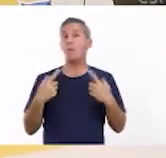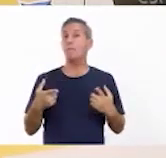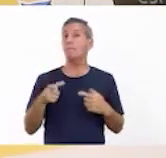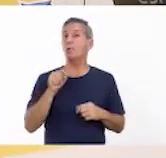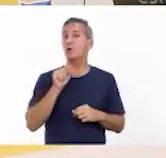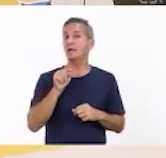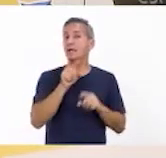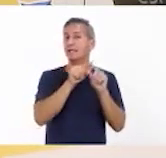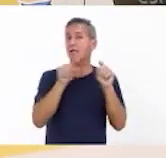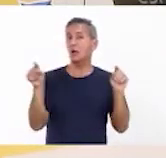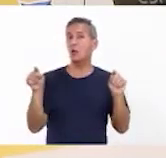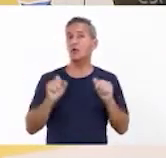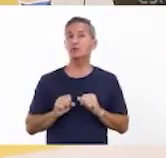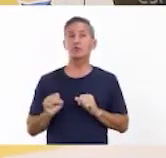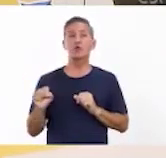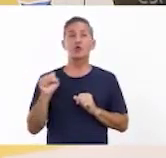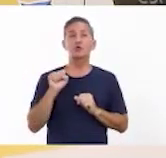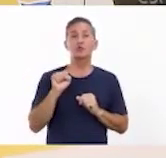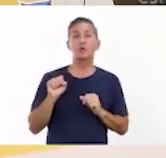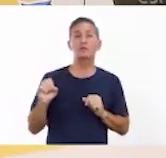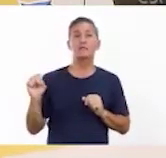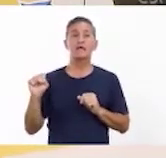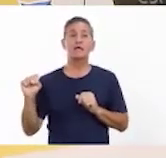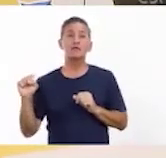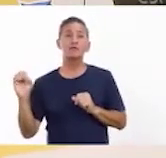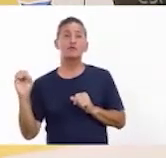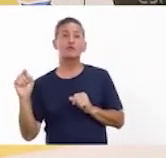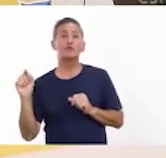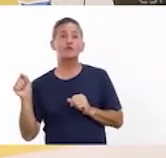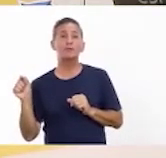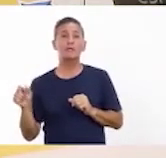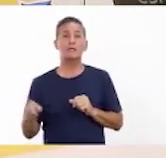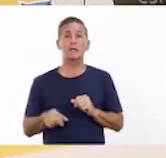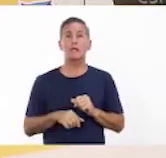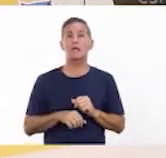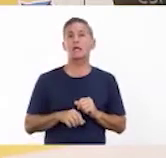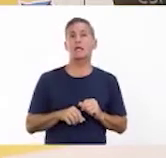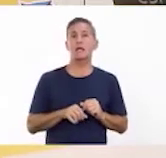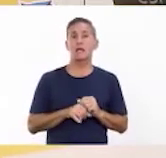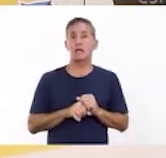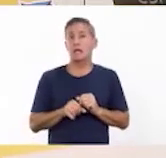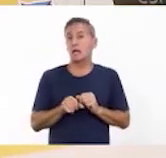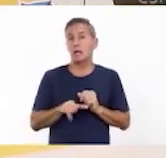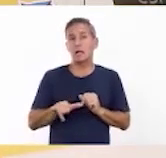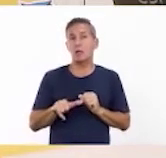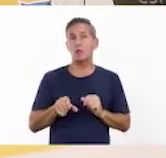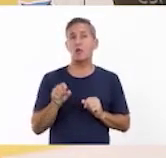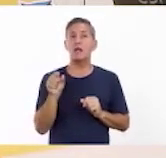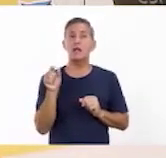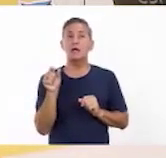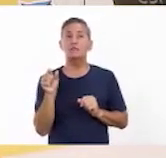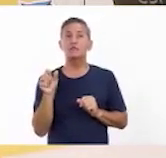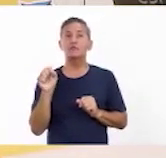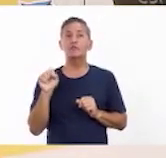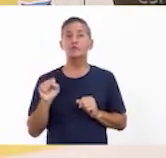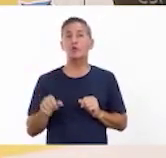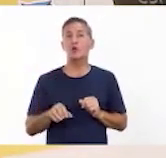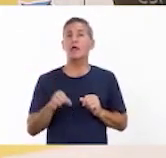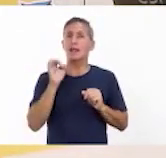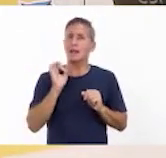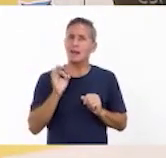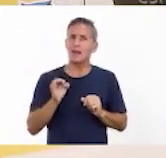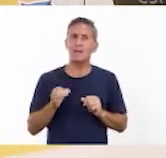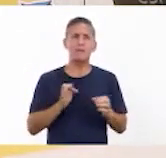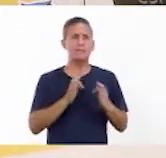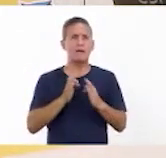oraciones subordinadas sustantivas eran como el sustantivo. De ahí iban a tener las mismas